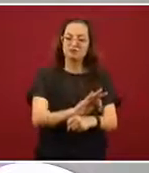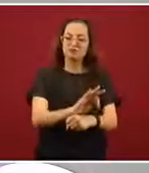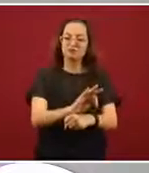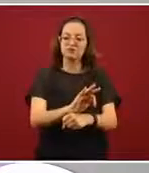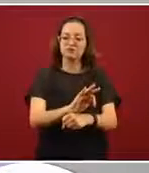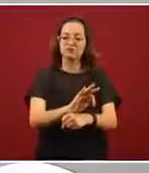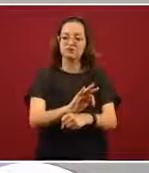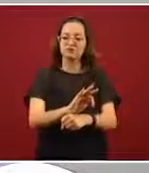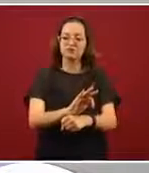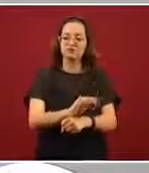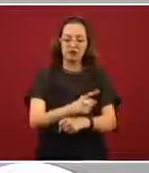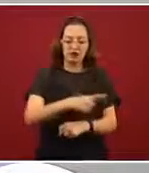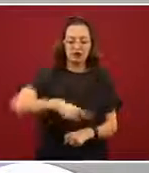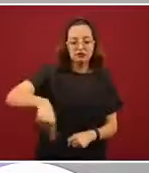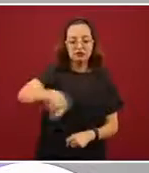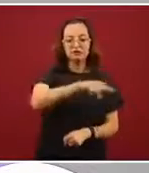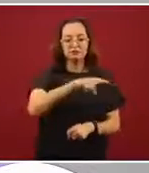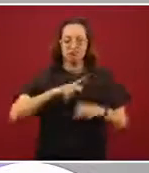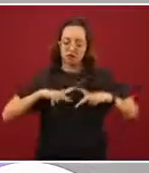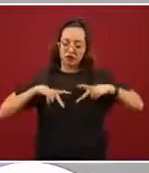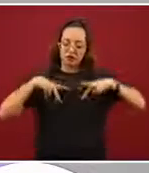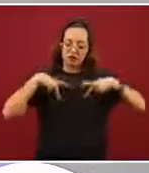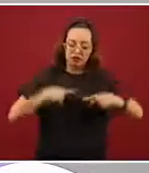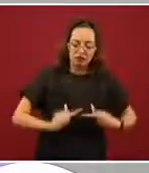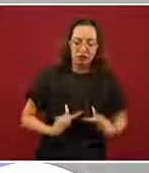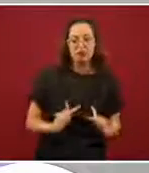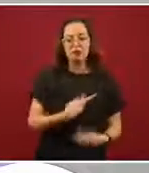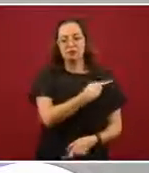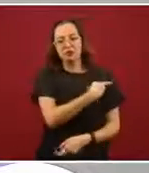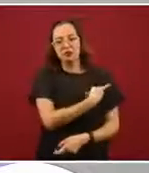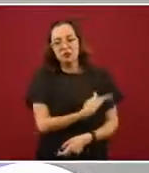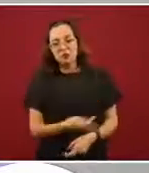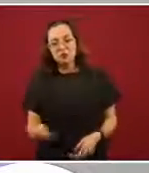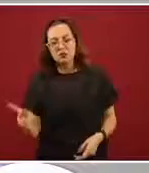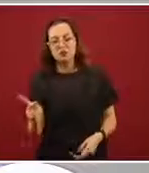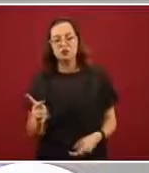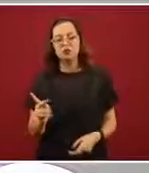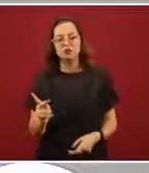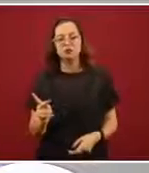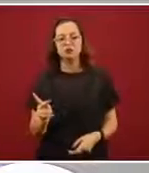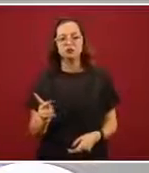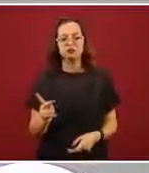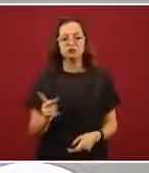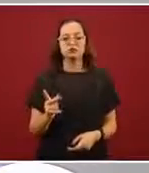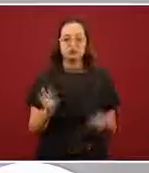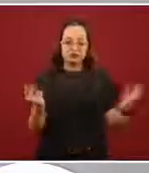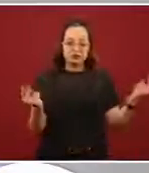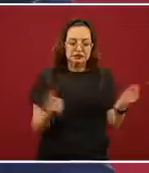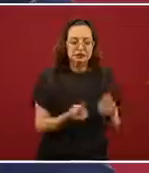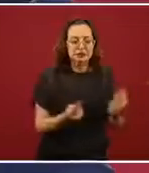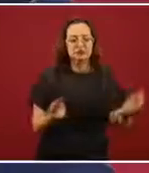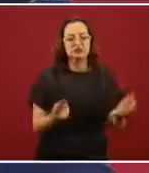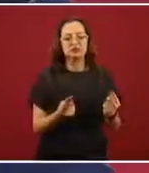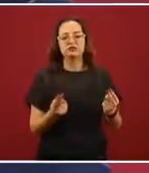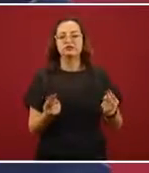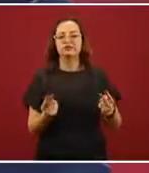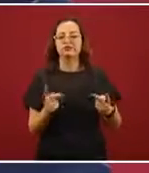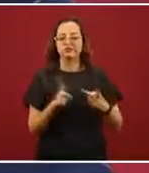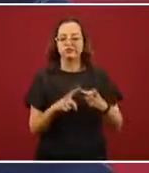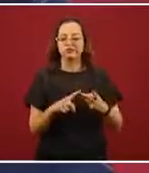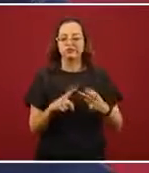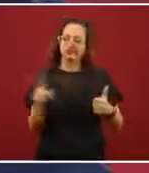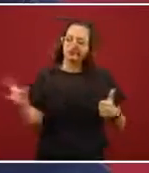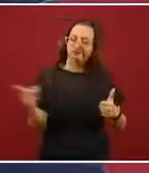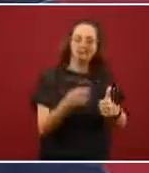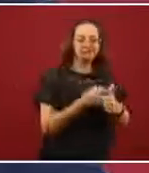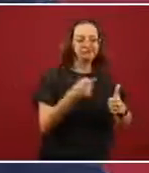a los débiles, a los pobres, a los necesitados. Ya